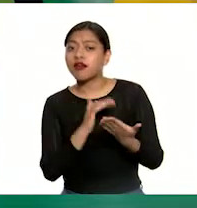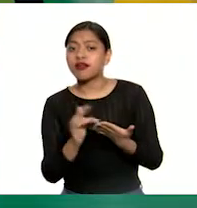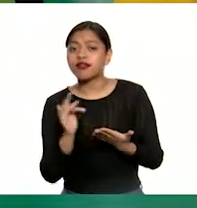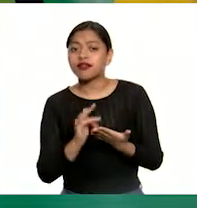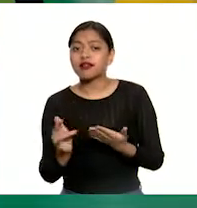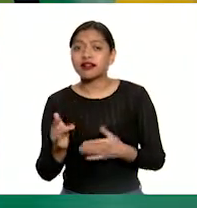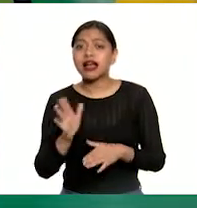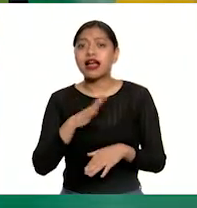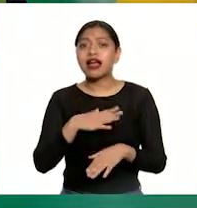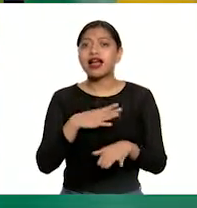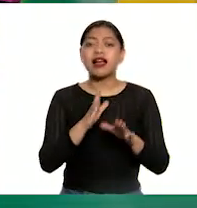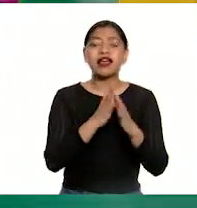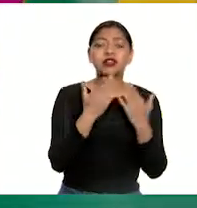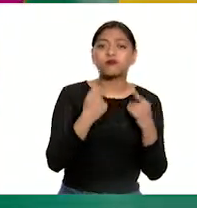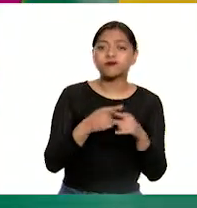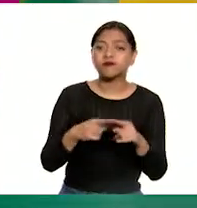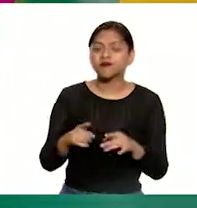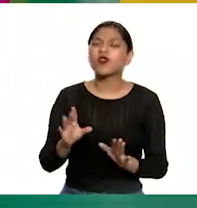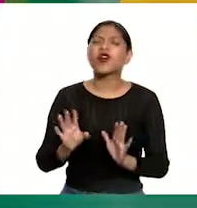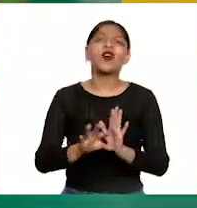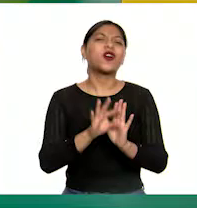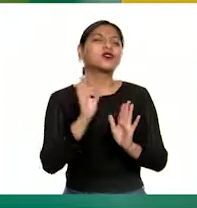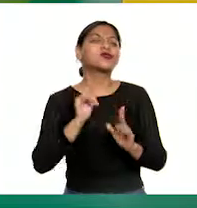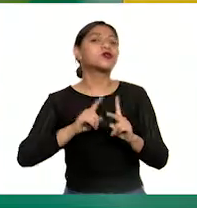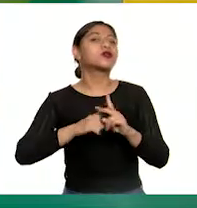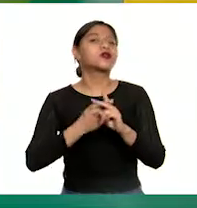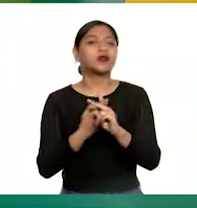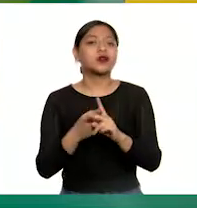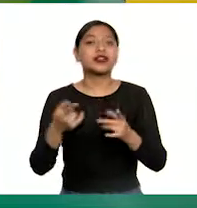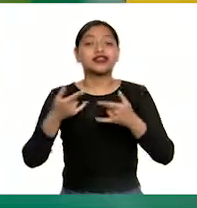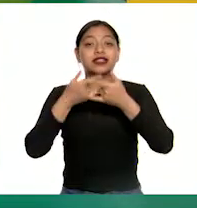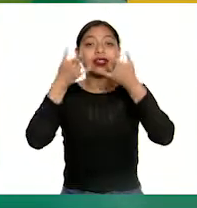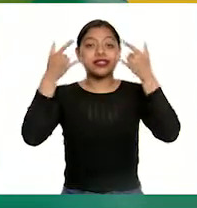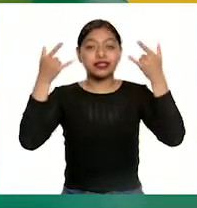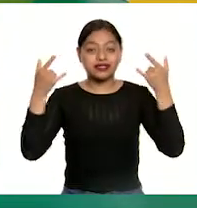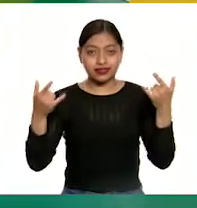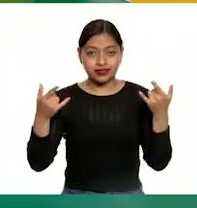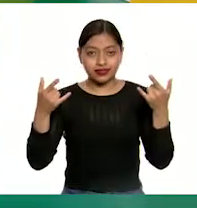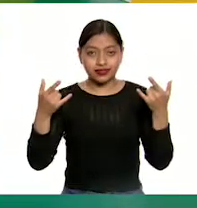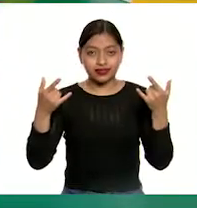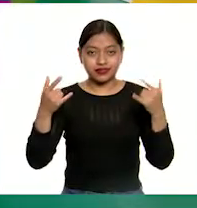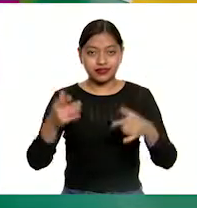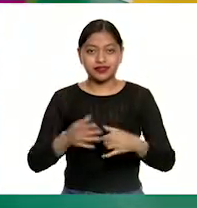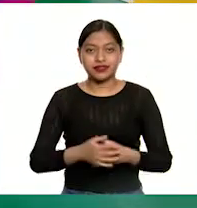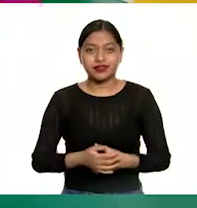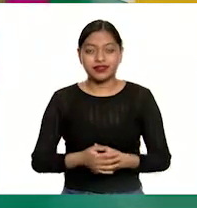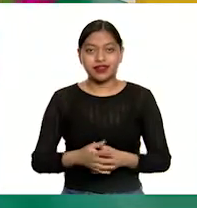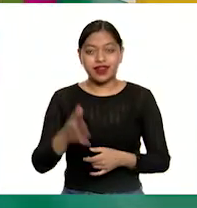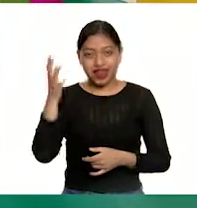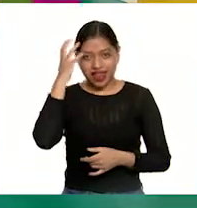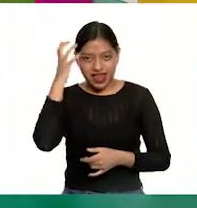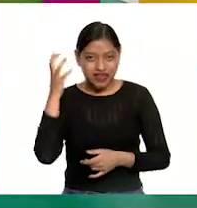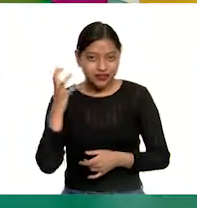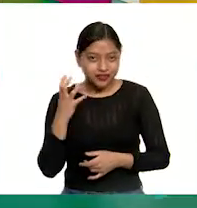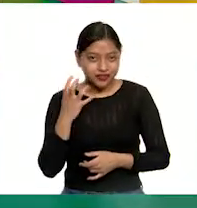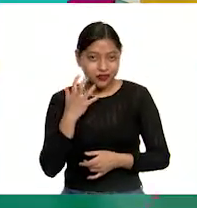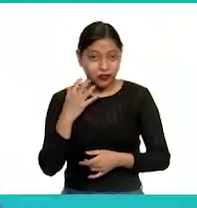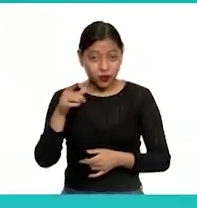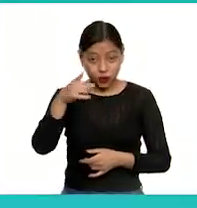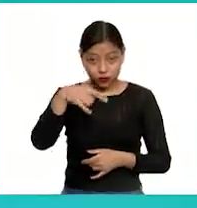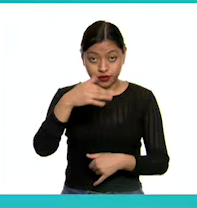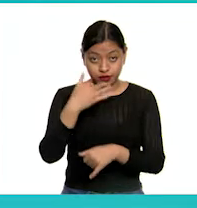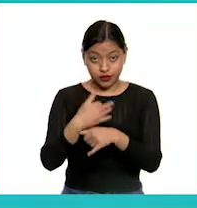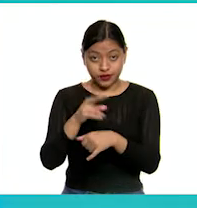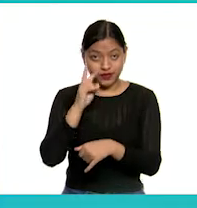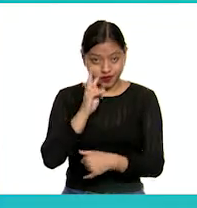algunos libros. Vamos a empezar con el cuento de la historia del león. Ustedes en